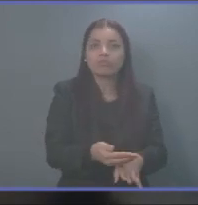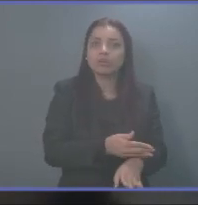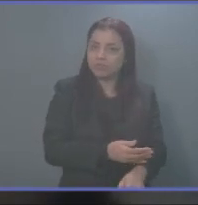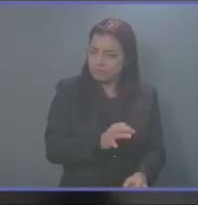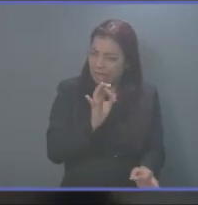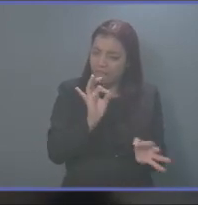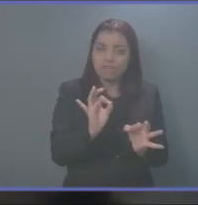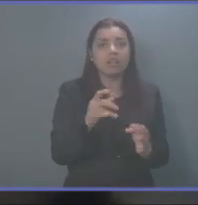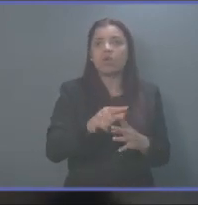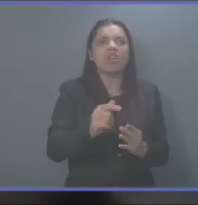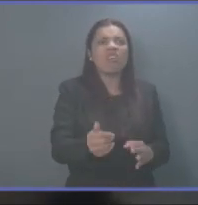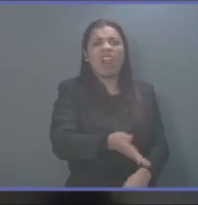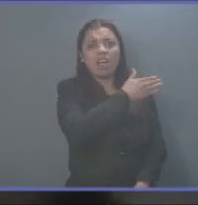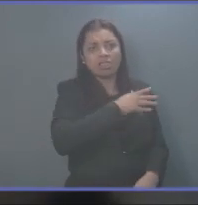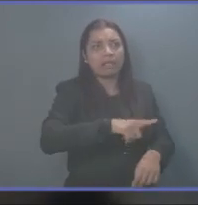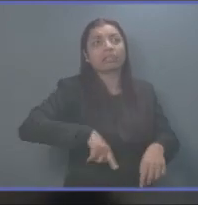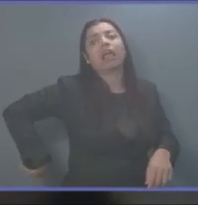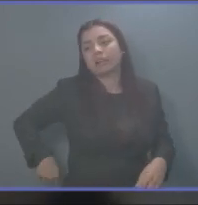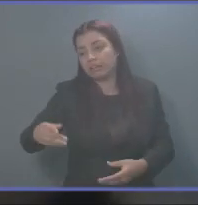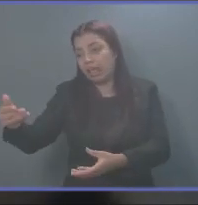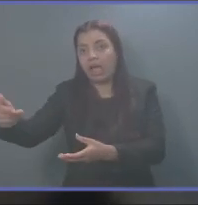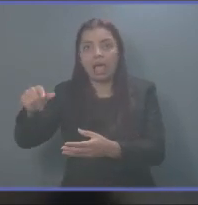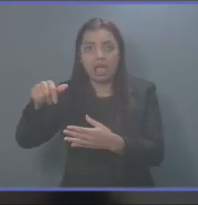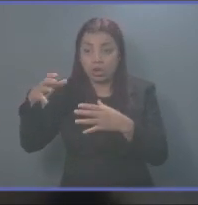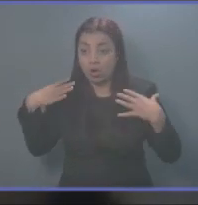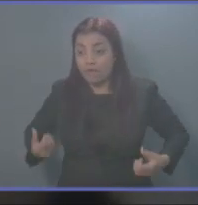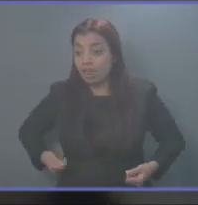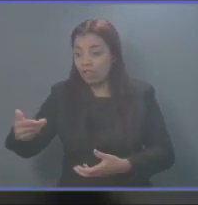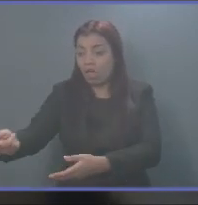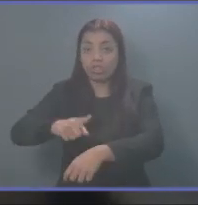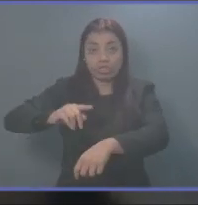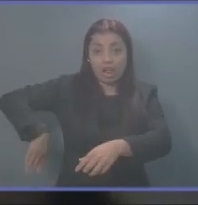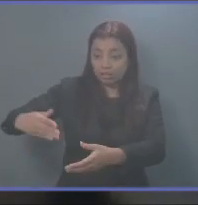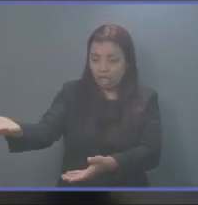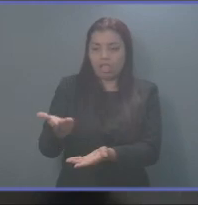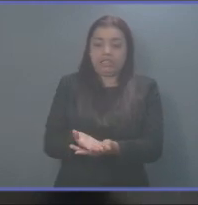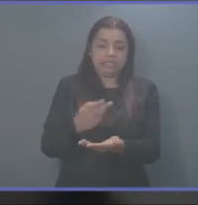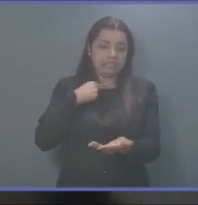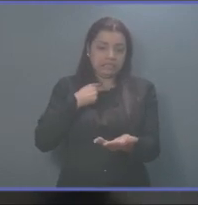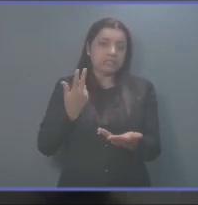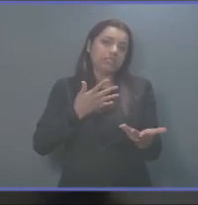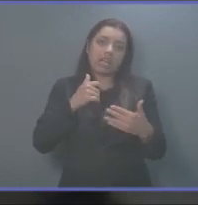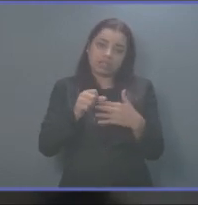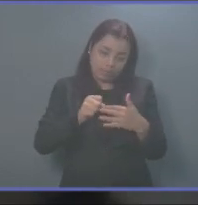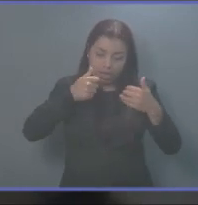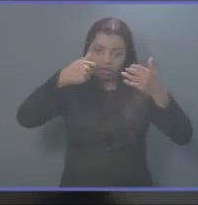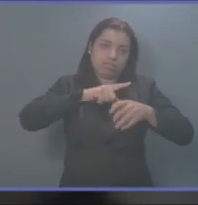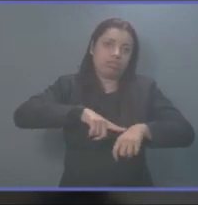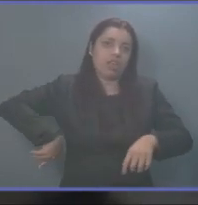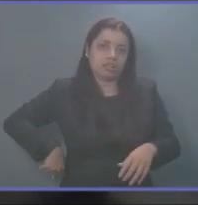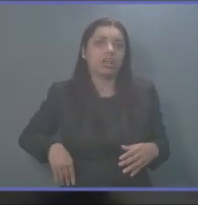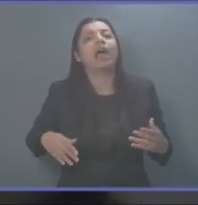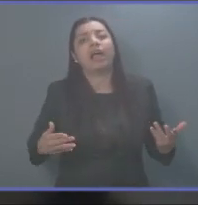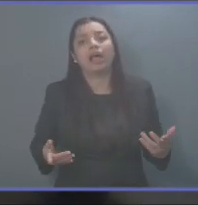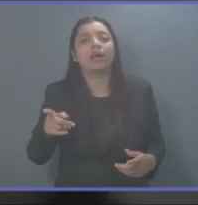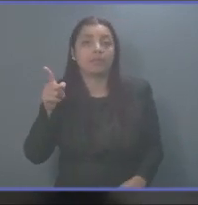pasado. Lo ideal sería es que esto fuera parte de su salario como se les ha prometido